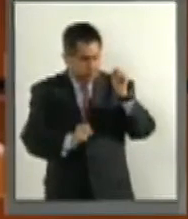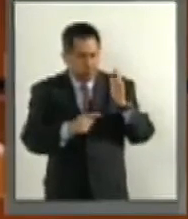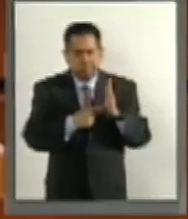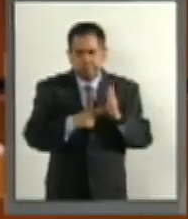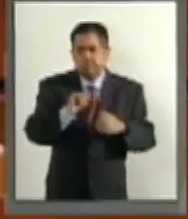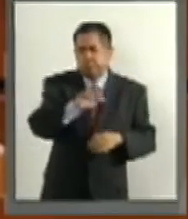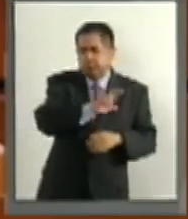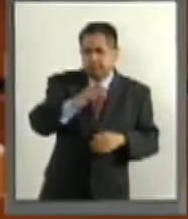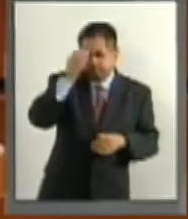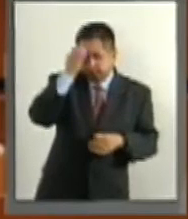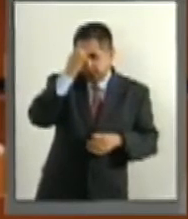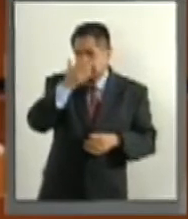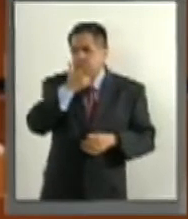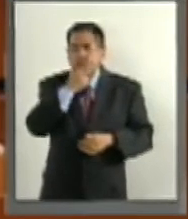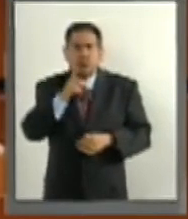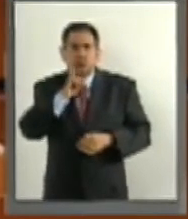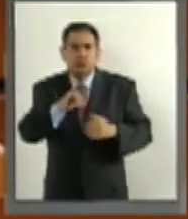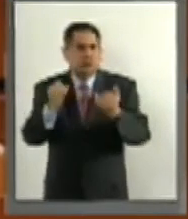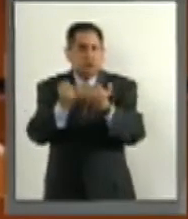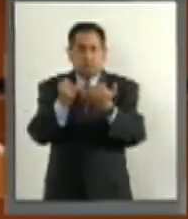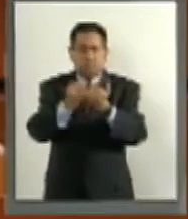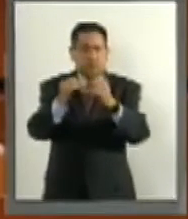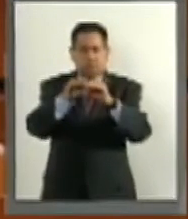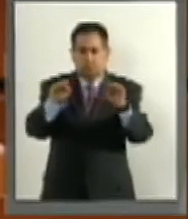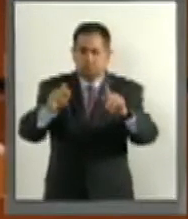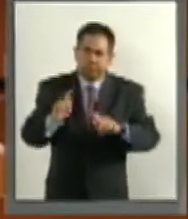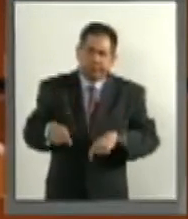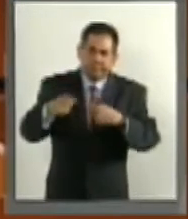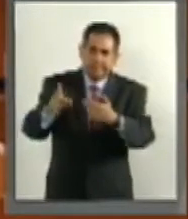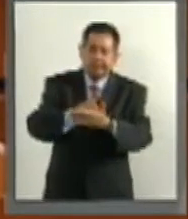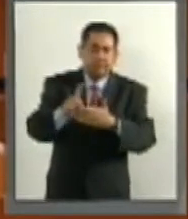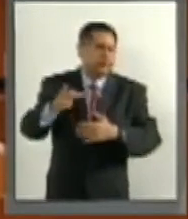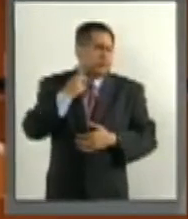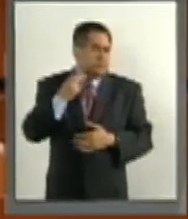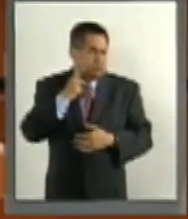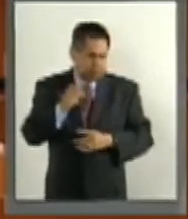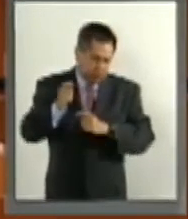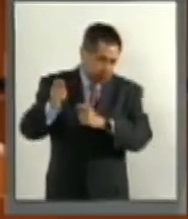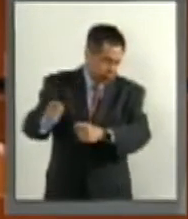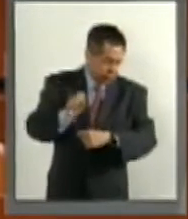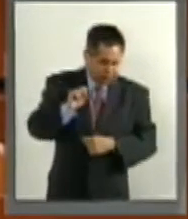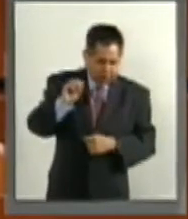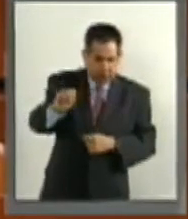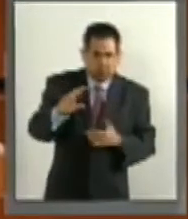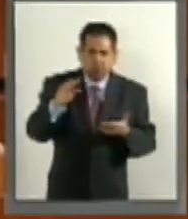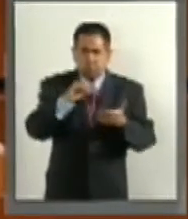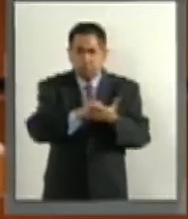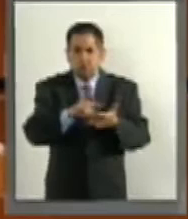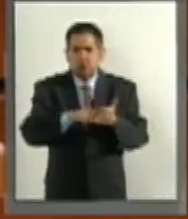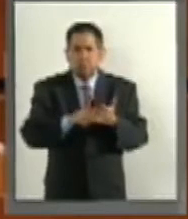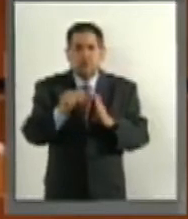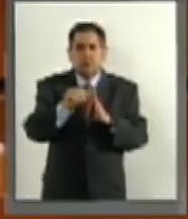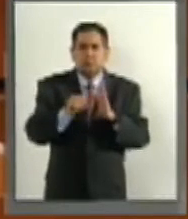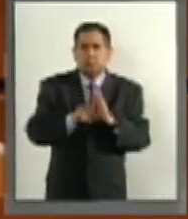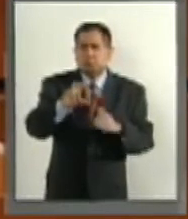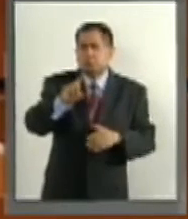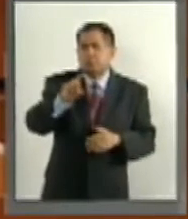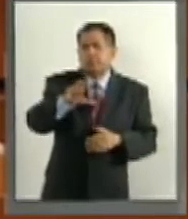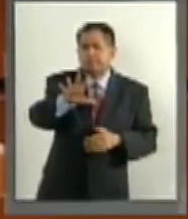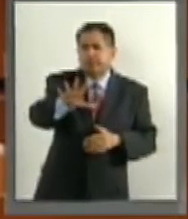el principio de igualdad para el ejercicio de los derechos político-electorales contenidos en su artículo 35.